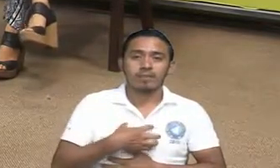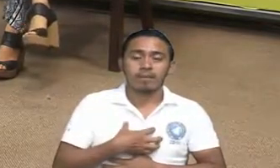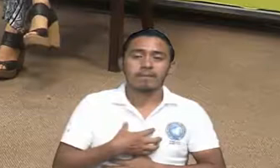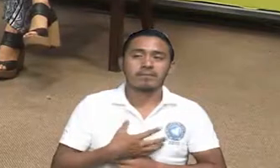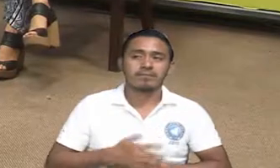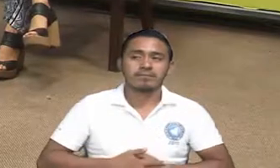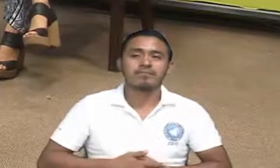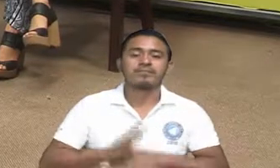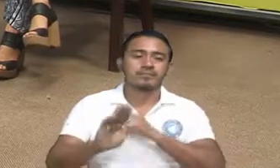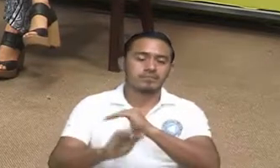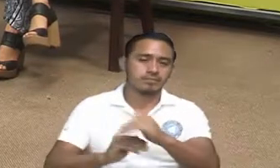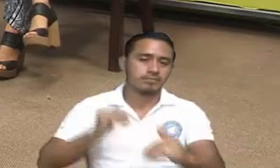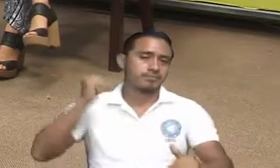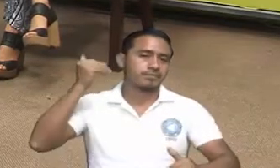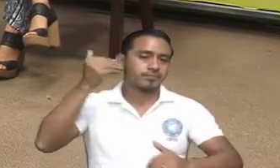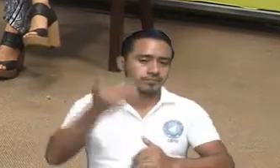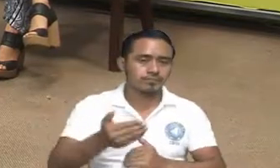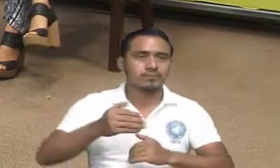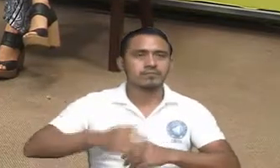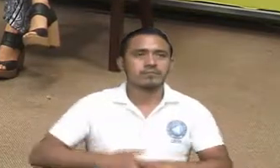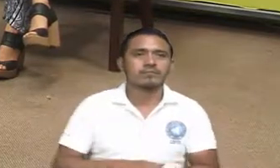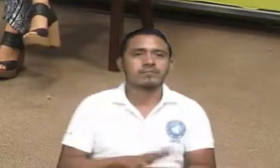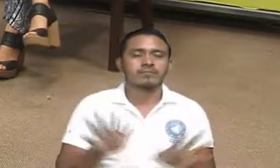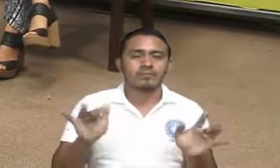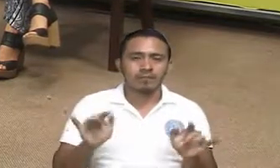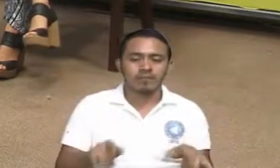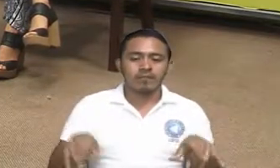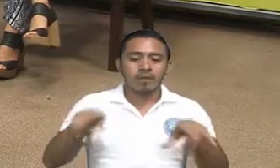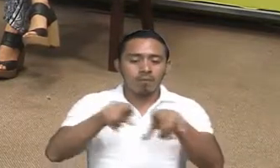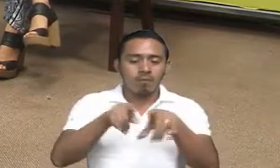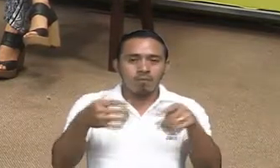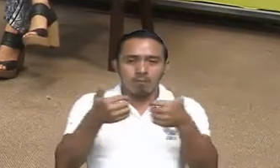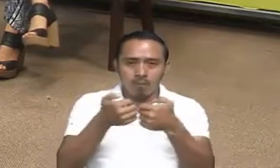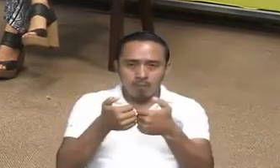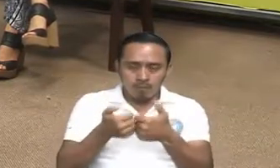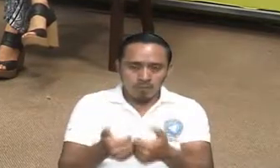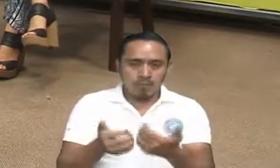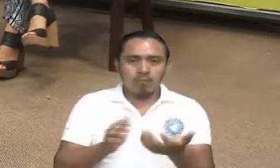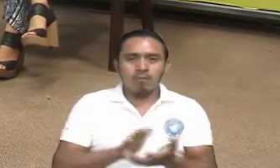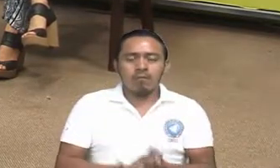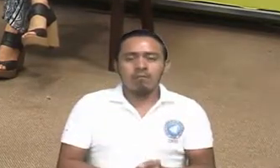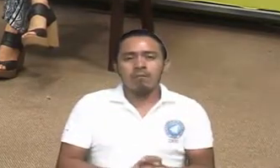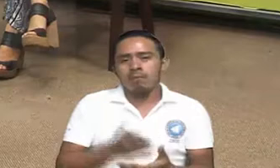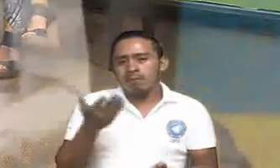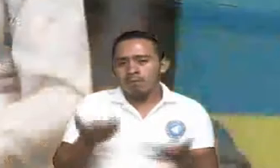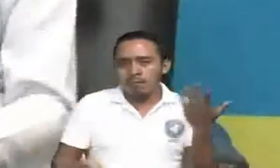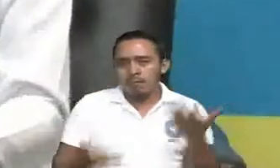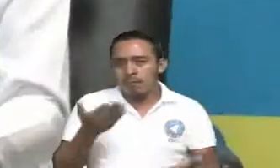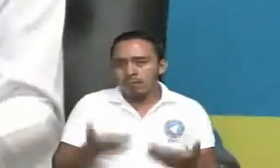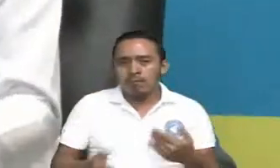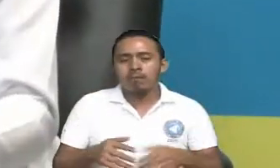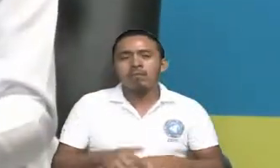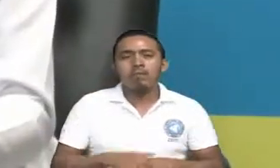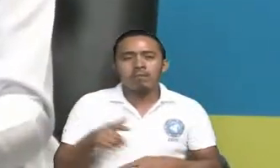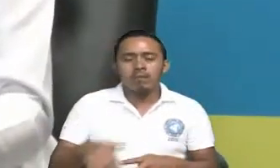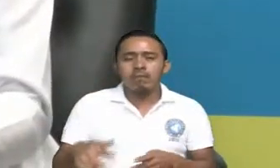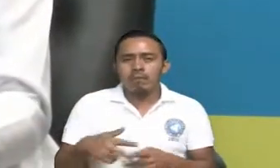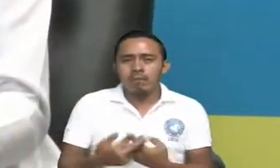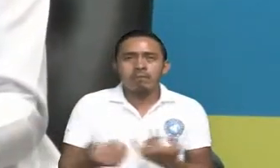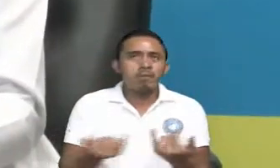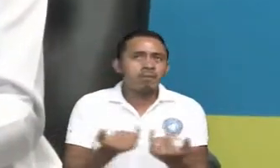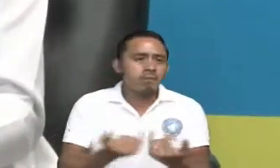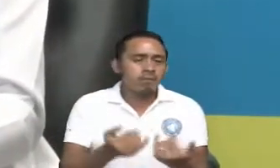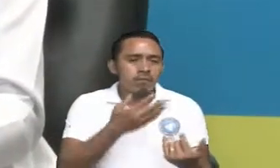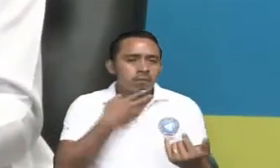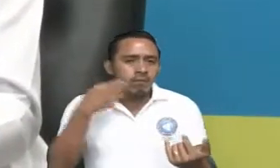etapa. Posteriormente, en otras, ¿verdad?, que ya relaciones de pareja, de noviazgo, probablemente, ¿verdad?, iniciando la adolescencia,